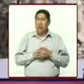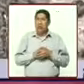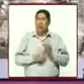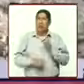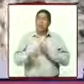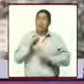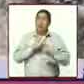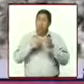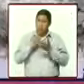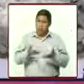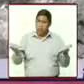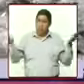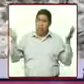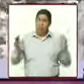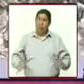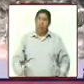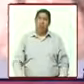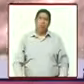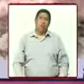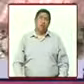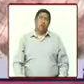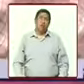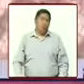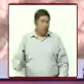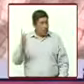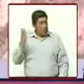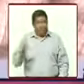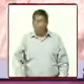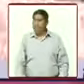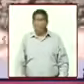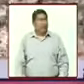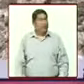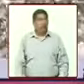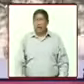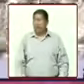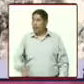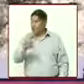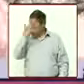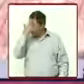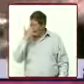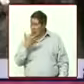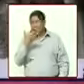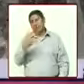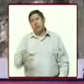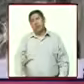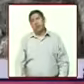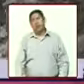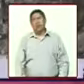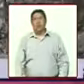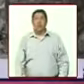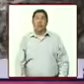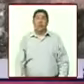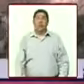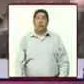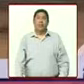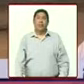algunas cosas todavía se puede ver. Es un hecho lamentable.